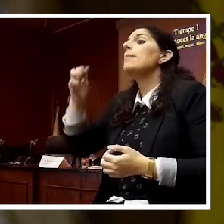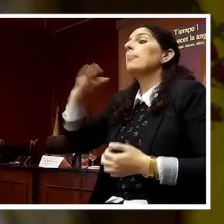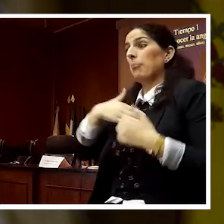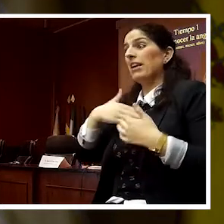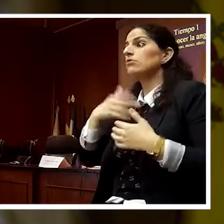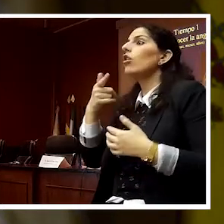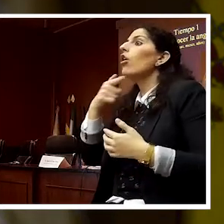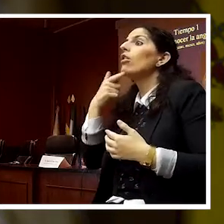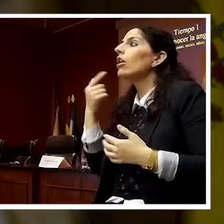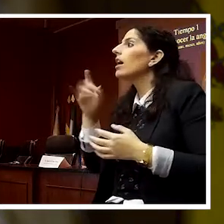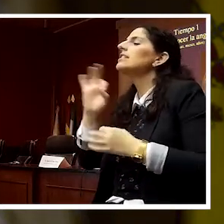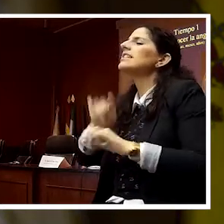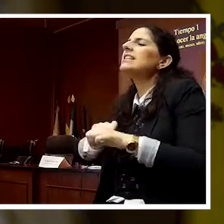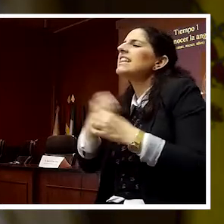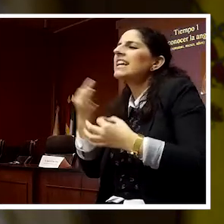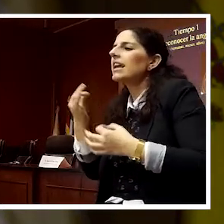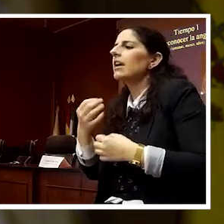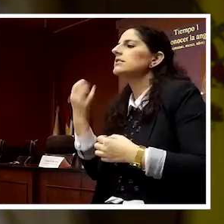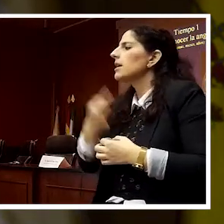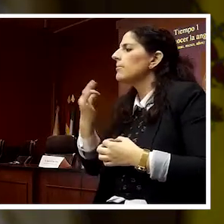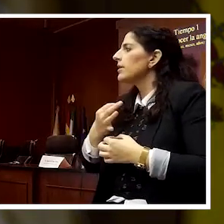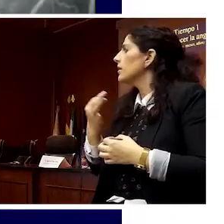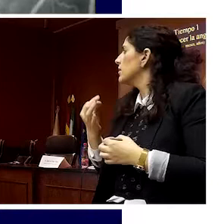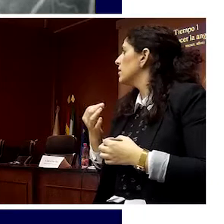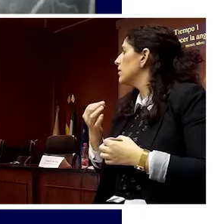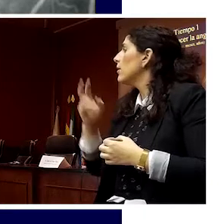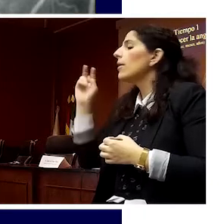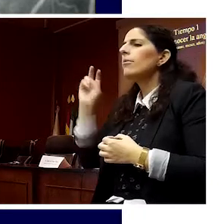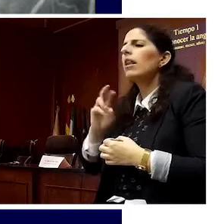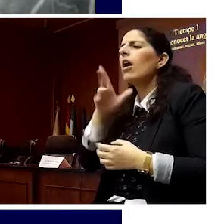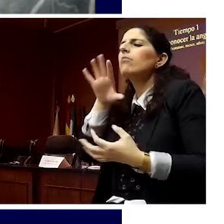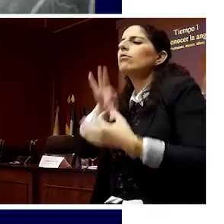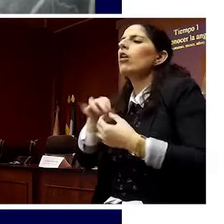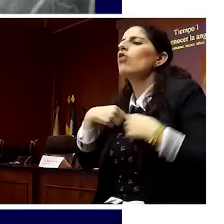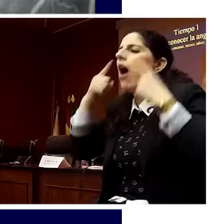se caracteriza por presentarse fundamentalmente con el esfuerzo.